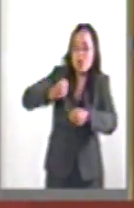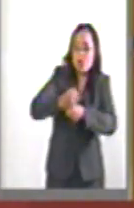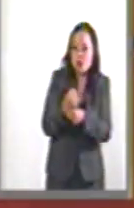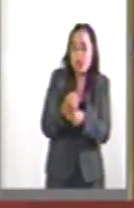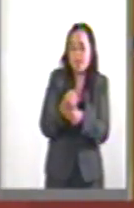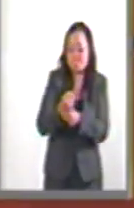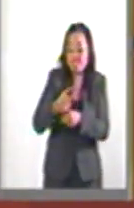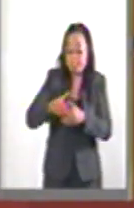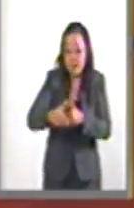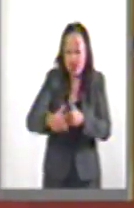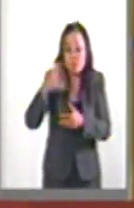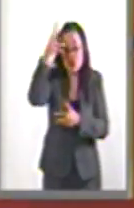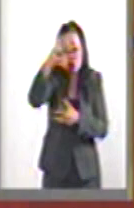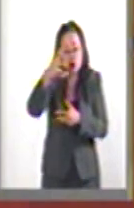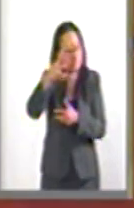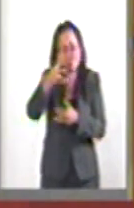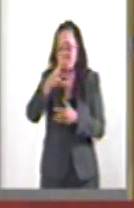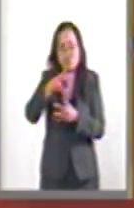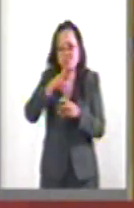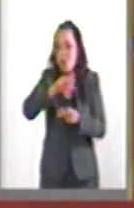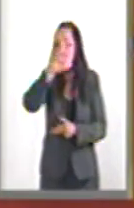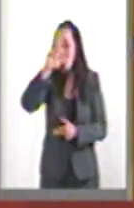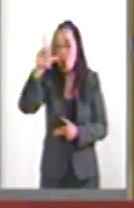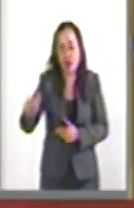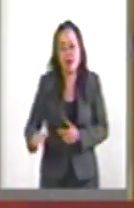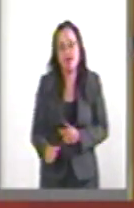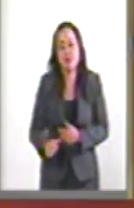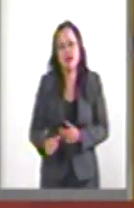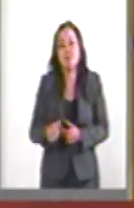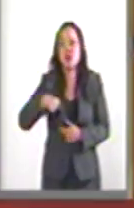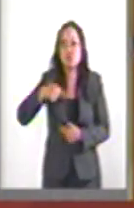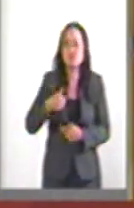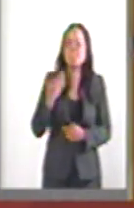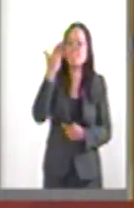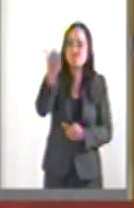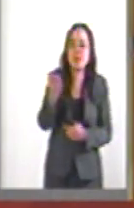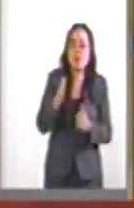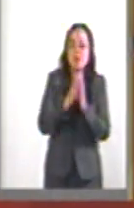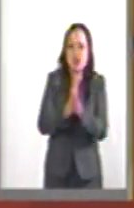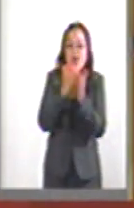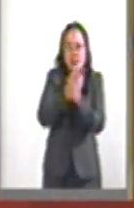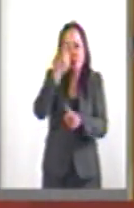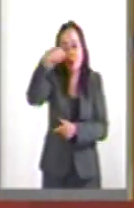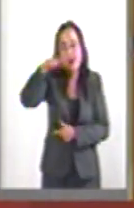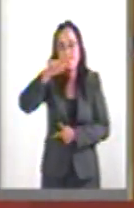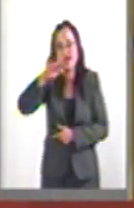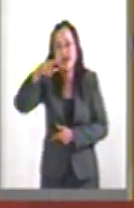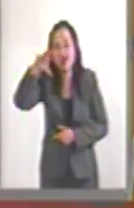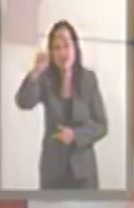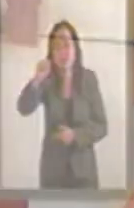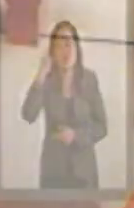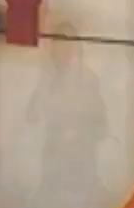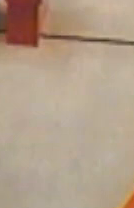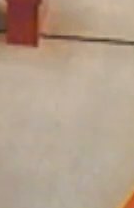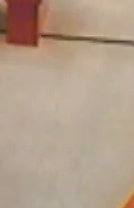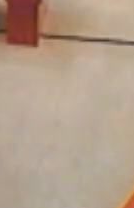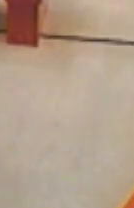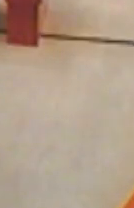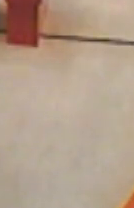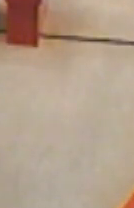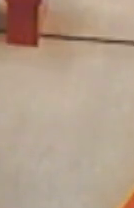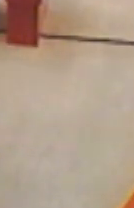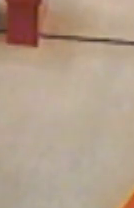Tortura nunca más. Y exigimos la libertad para Mireles. Gracias. Muchas